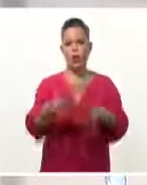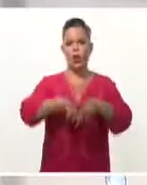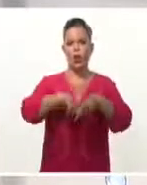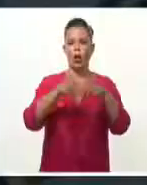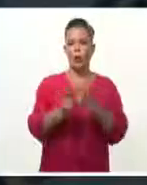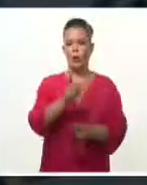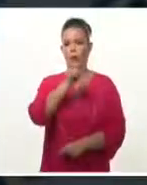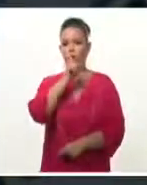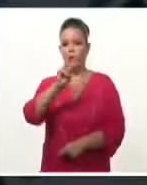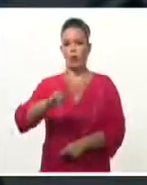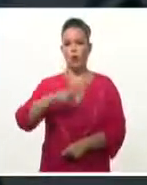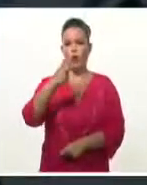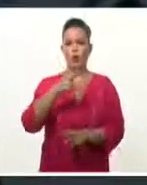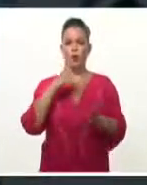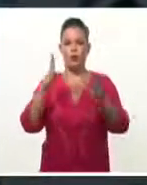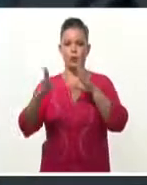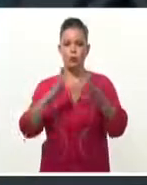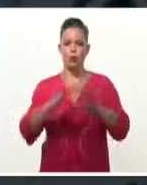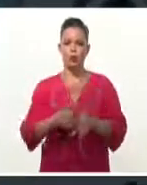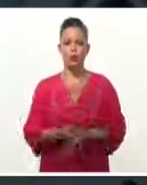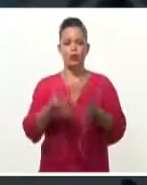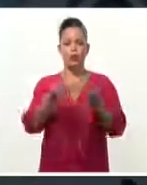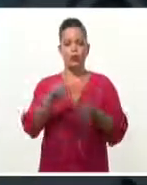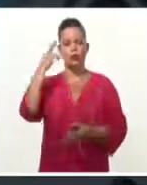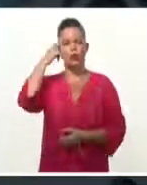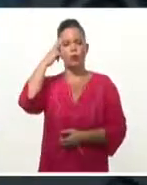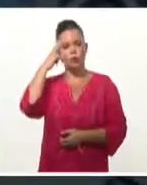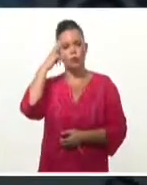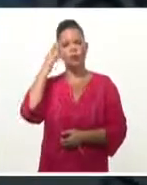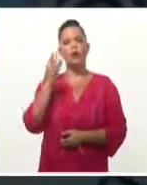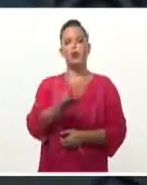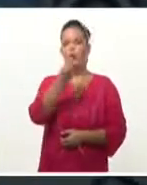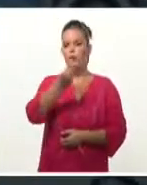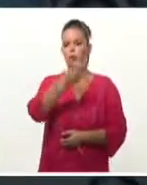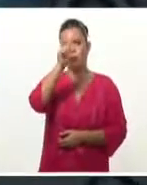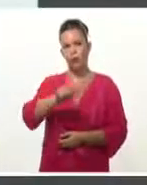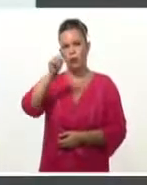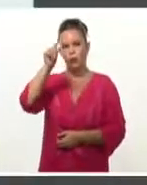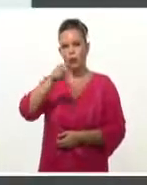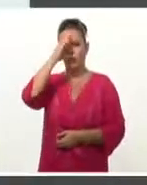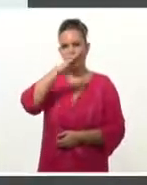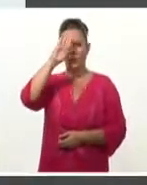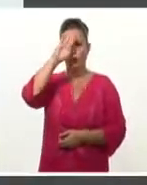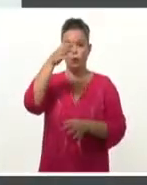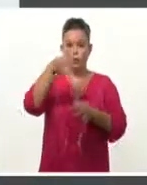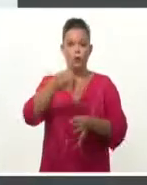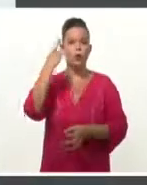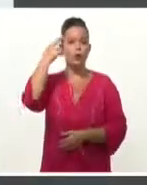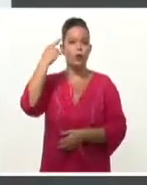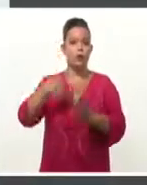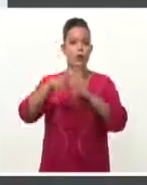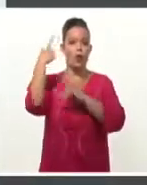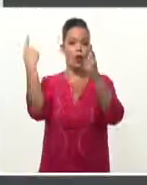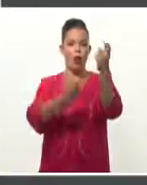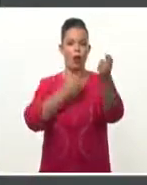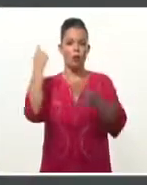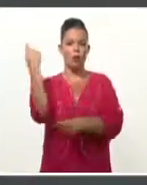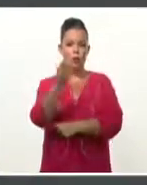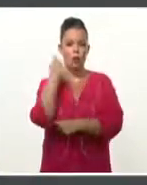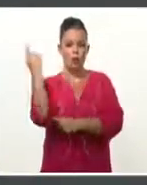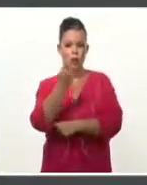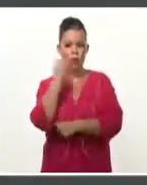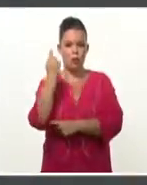temporada. En la memoria de varias generaciones de cubanos, será recordada como Alicia en Las Aventuras de los Mambises o como la